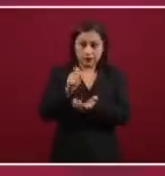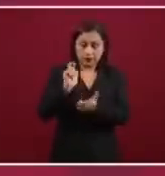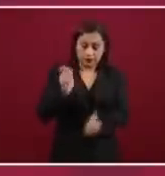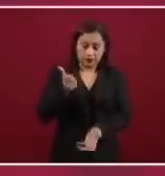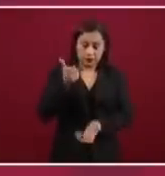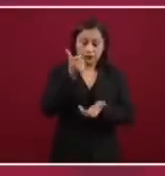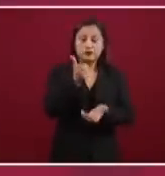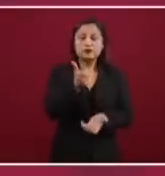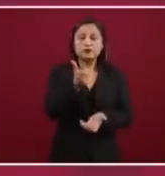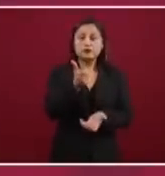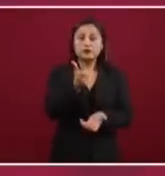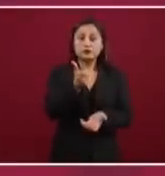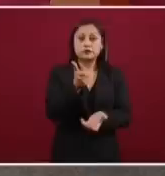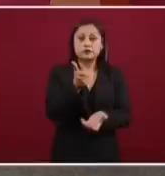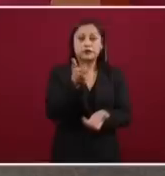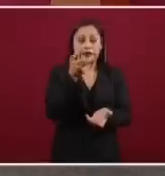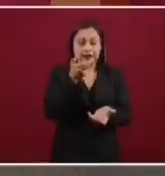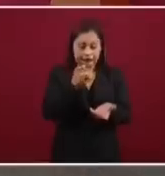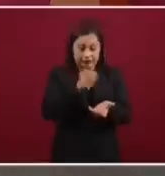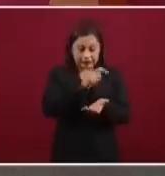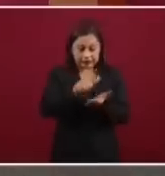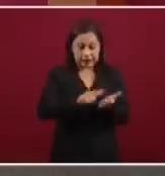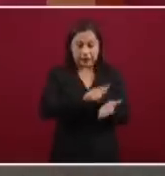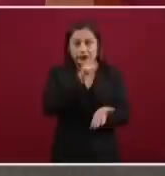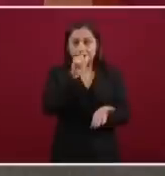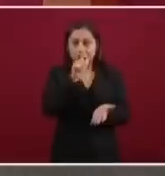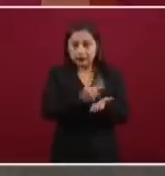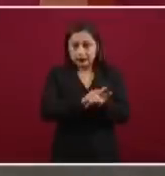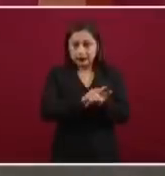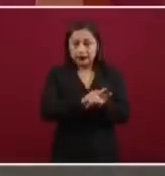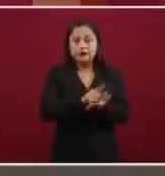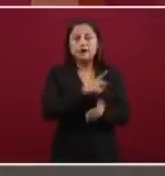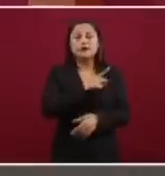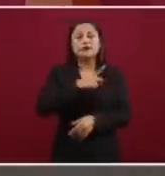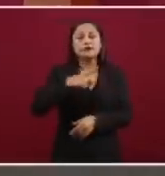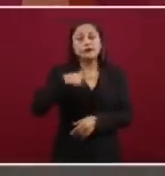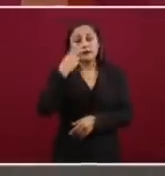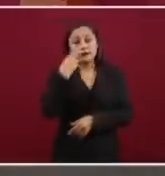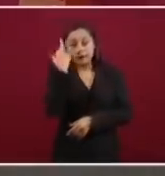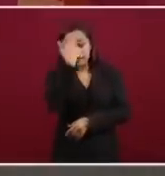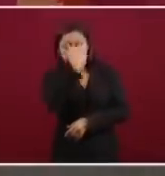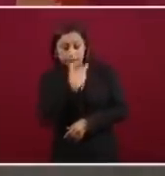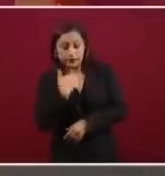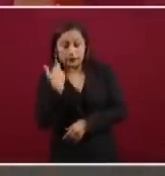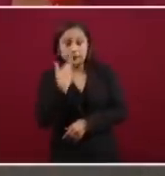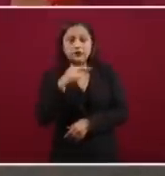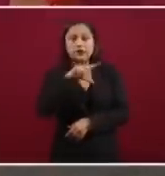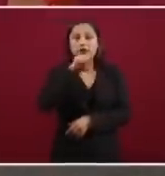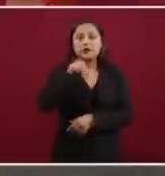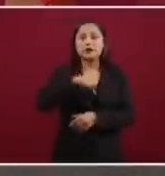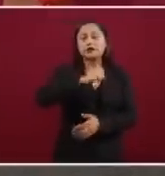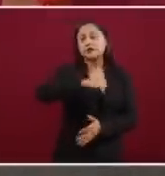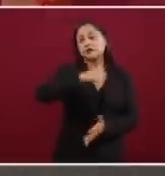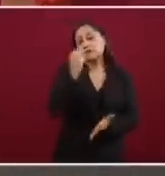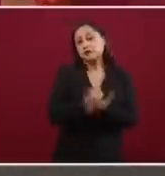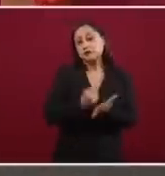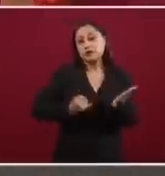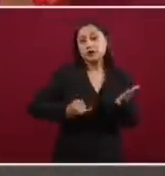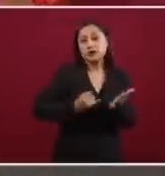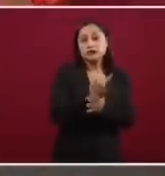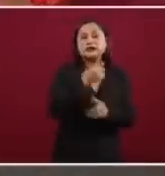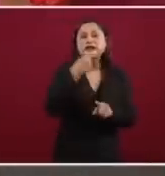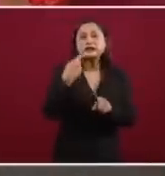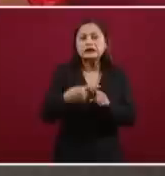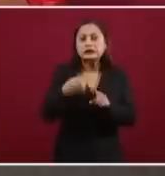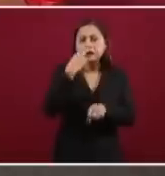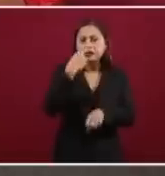la tiene que revisar y aprobar, en su caso, la Cámara de Diputados y la Cámara de Senadores.